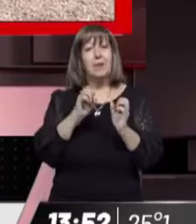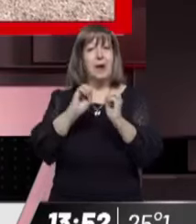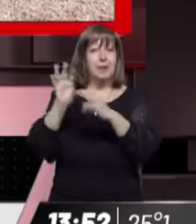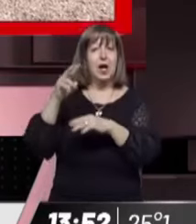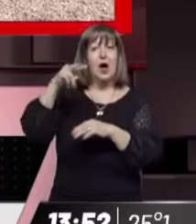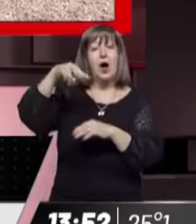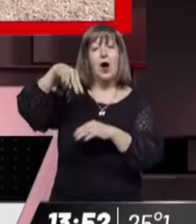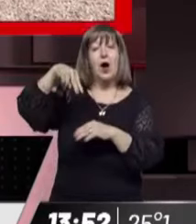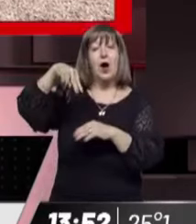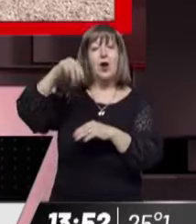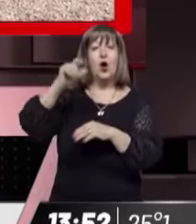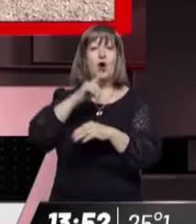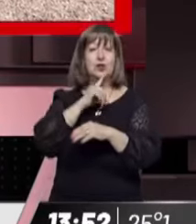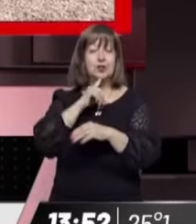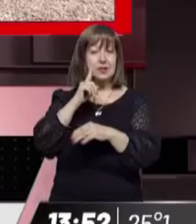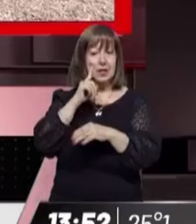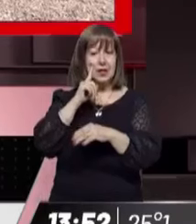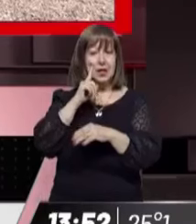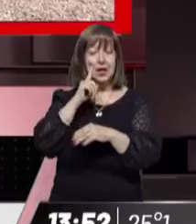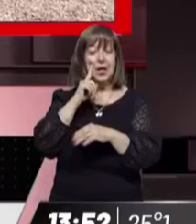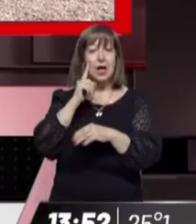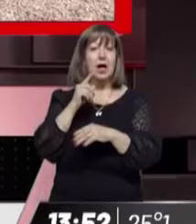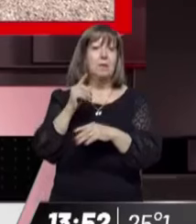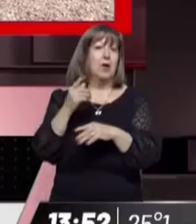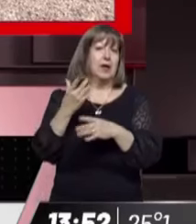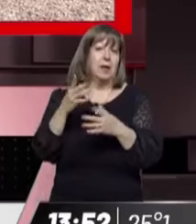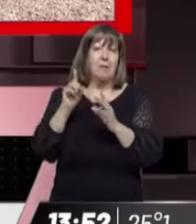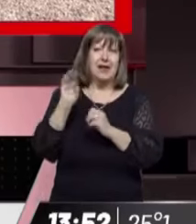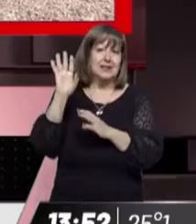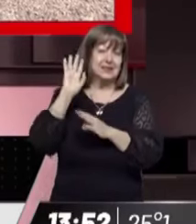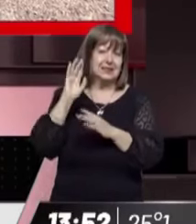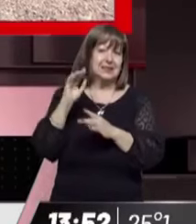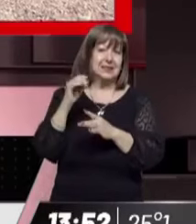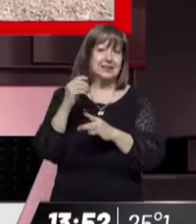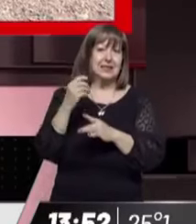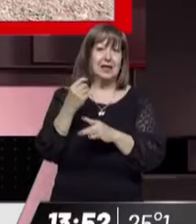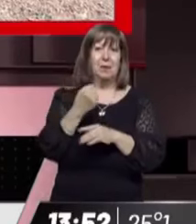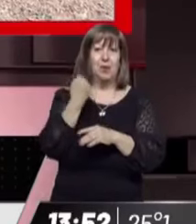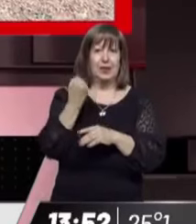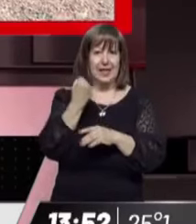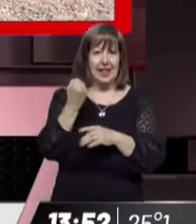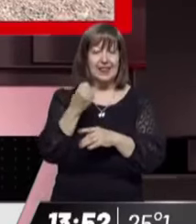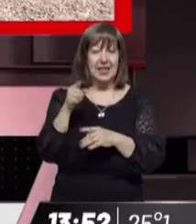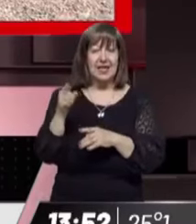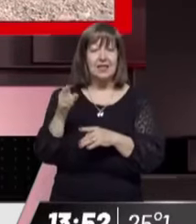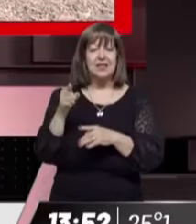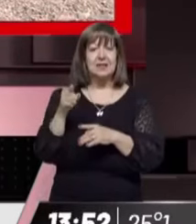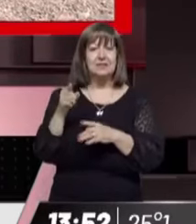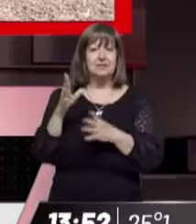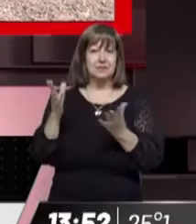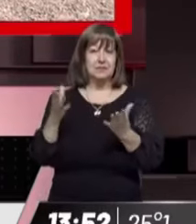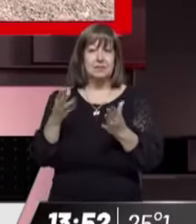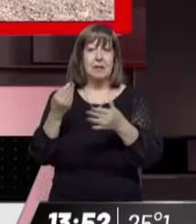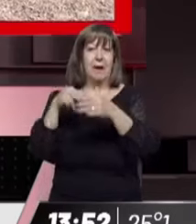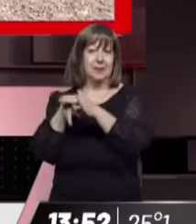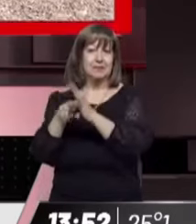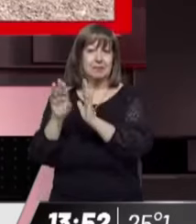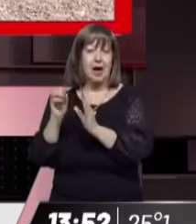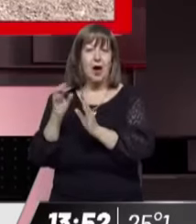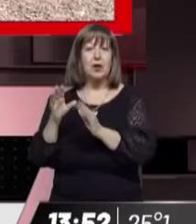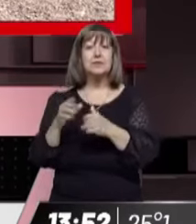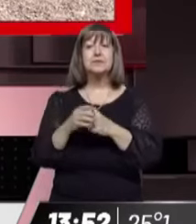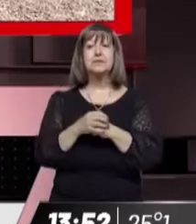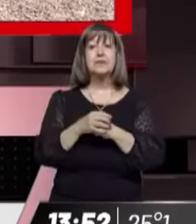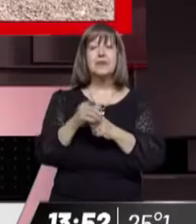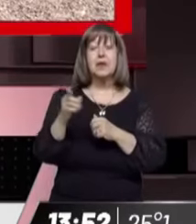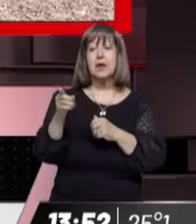derivó por competencia a una neonatología de mayor complejidad como es la del Hospital Noti. Y es un